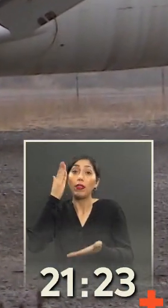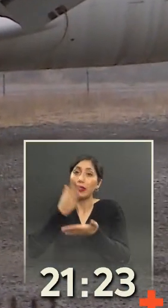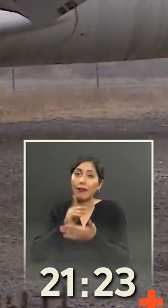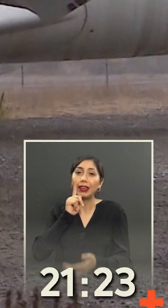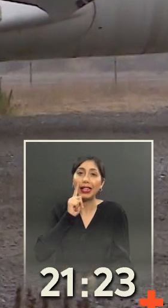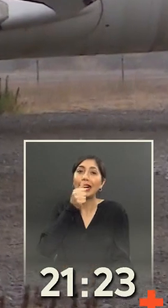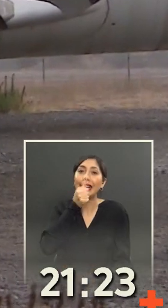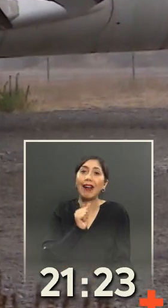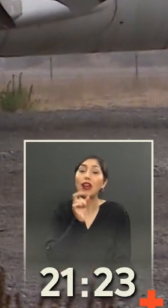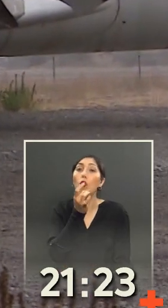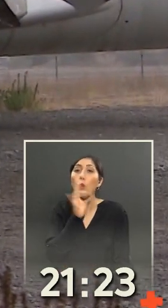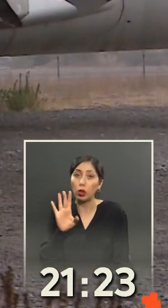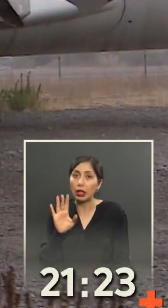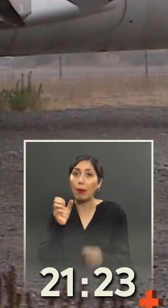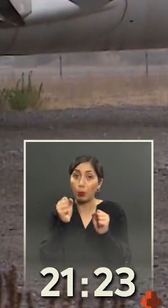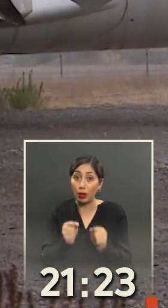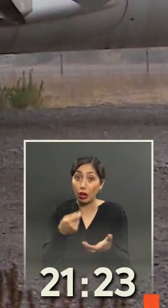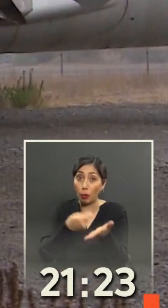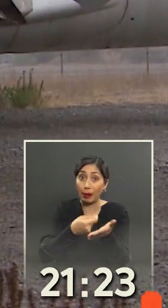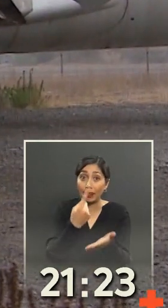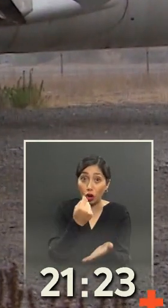entre el 11 al 13 de agosto